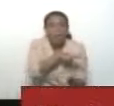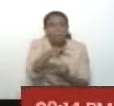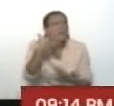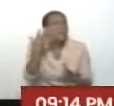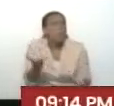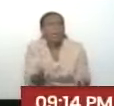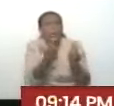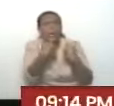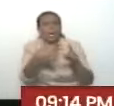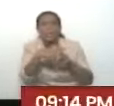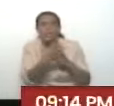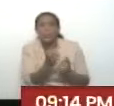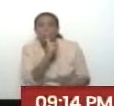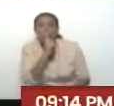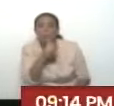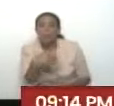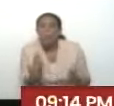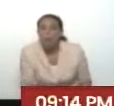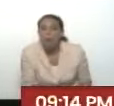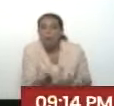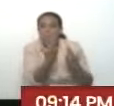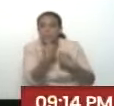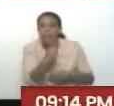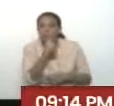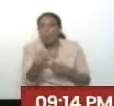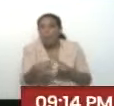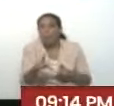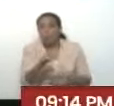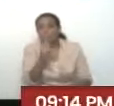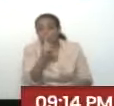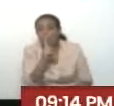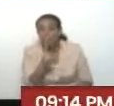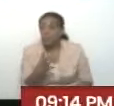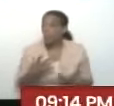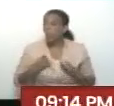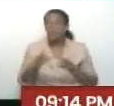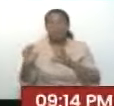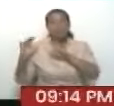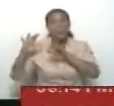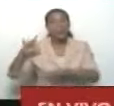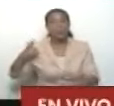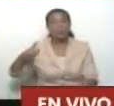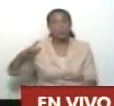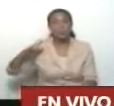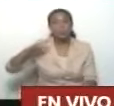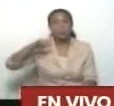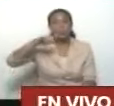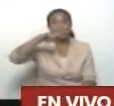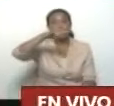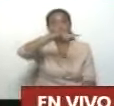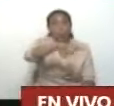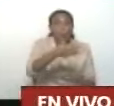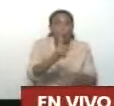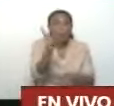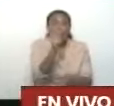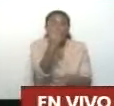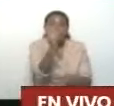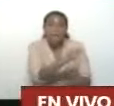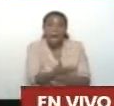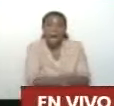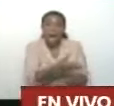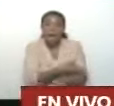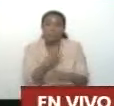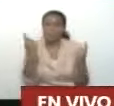pasó ahí? ¿Qué cosa se puede contar? Nosotros íbamos con mucha ilusión. Ana, mi esposa y yo nos fuimos como un meante para hacer todo el